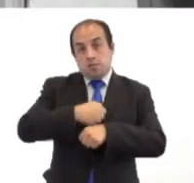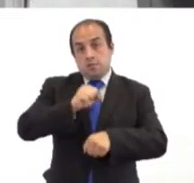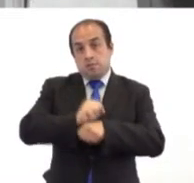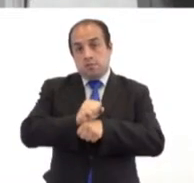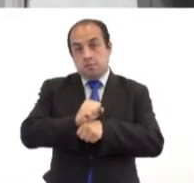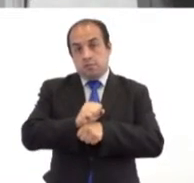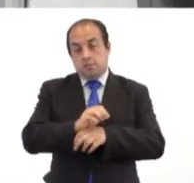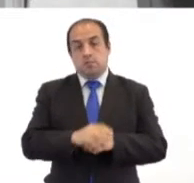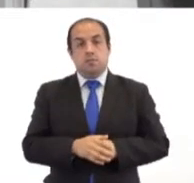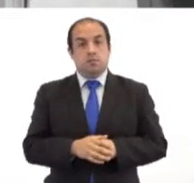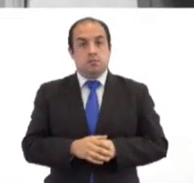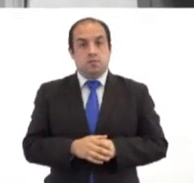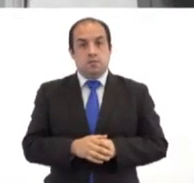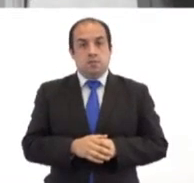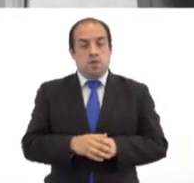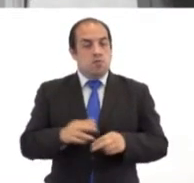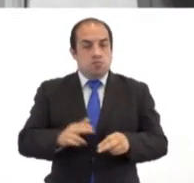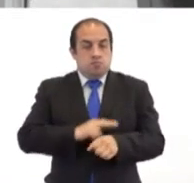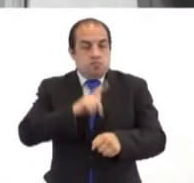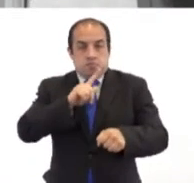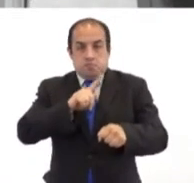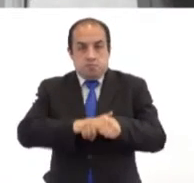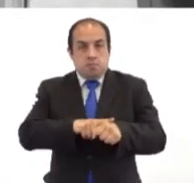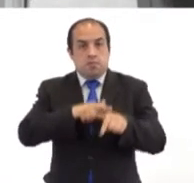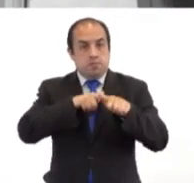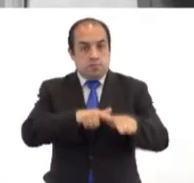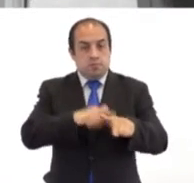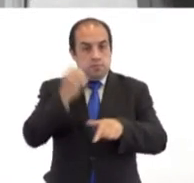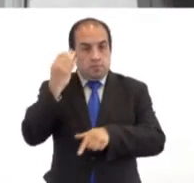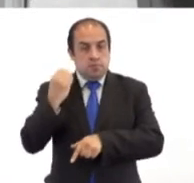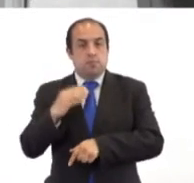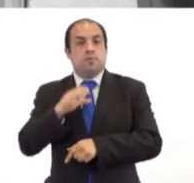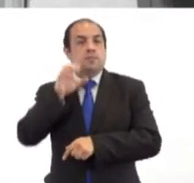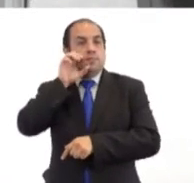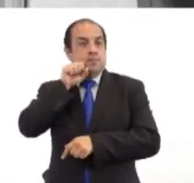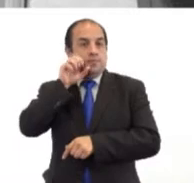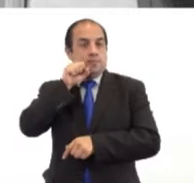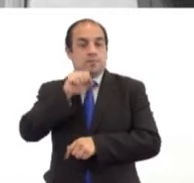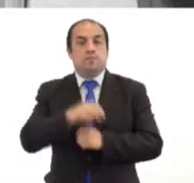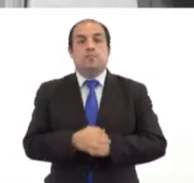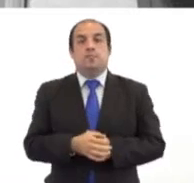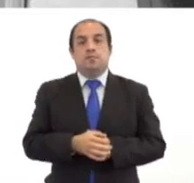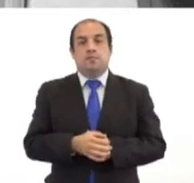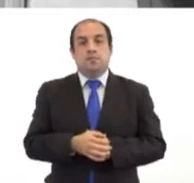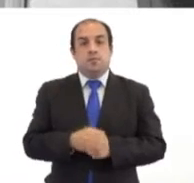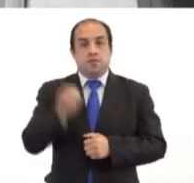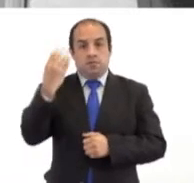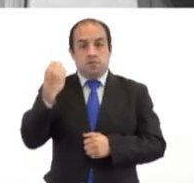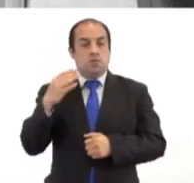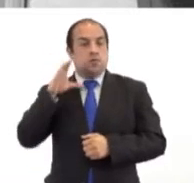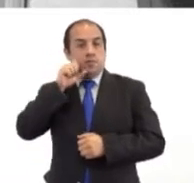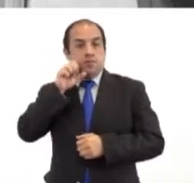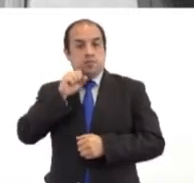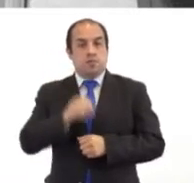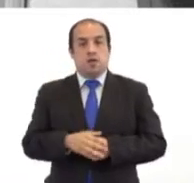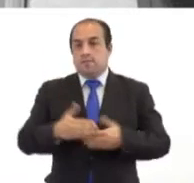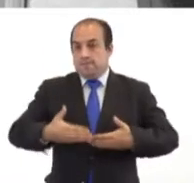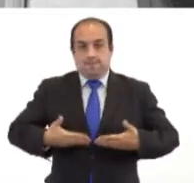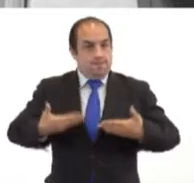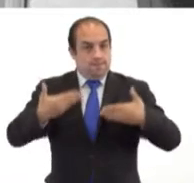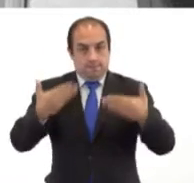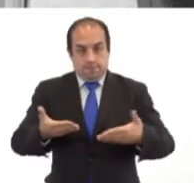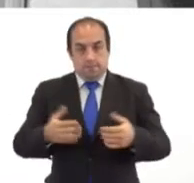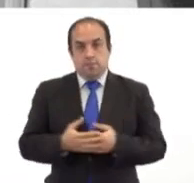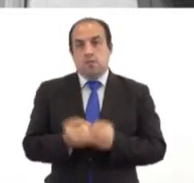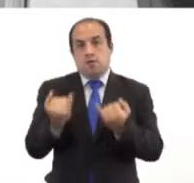Semana, como es normal y natural, continuamos en semáforo naranja. En semáforo naranja bajo el lema sin bajar la guardia, al